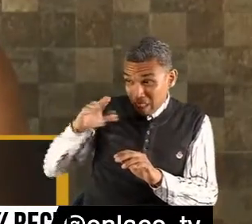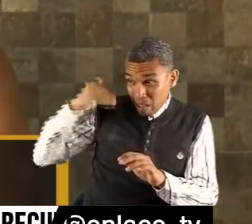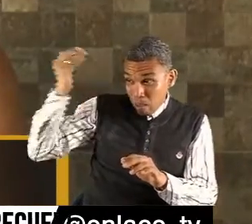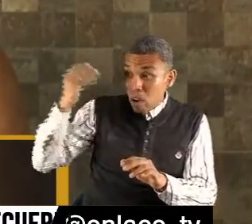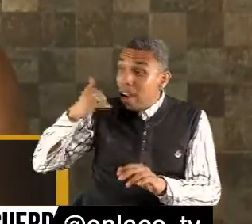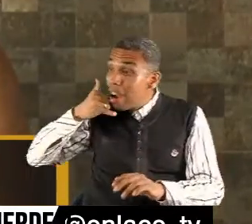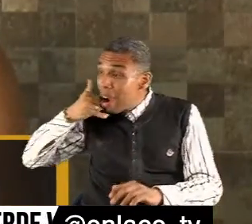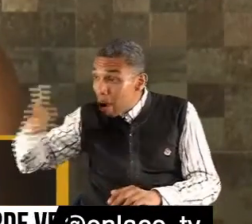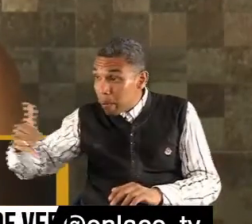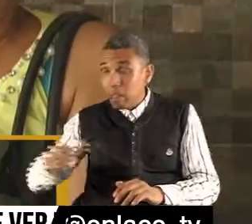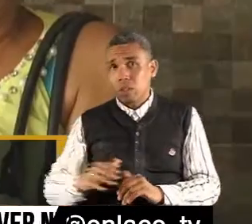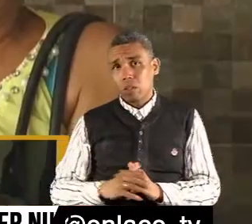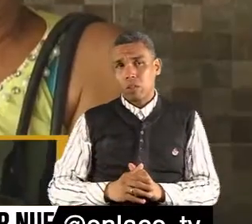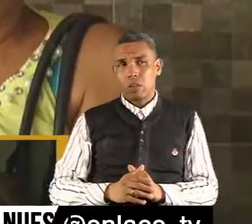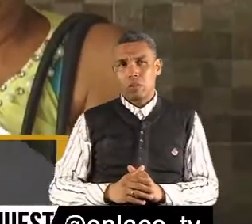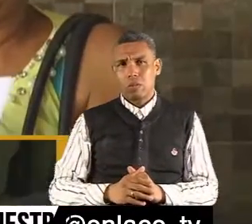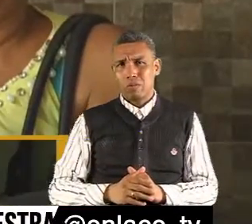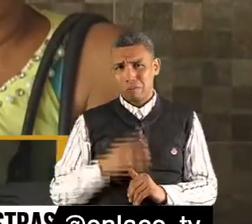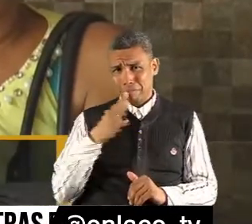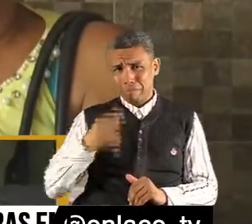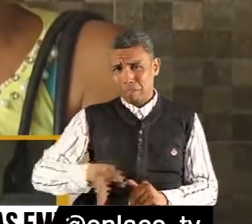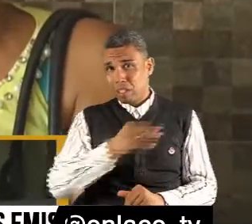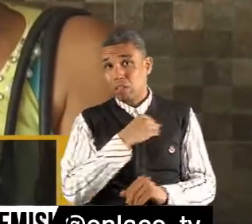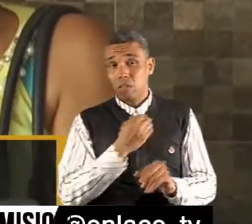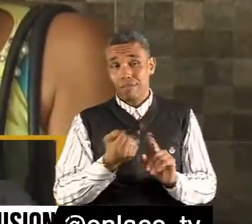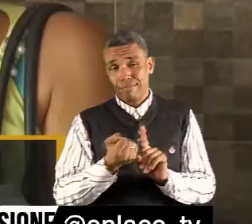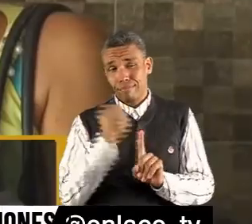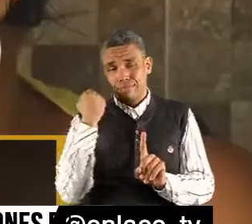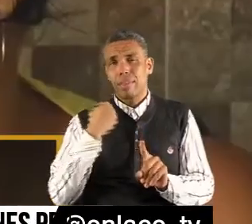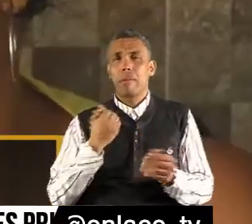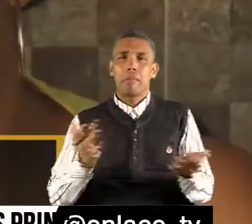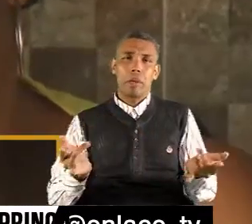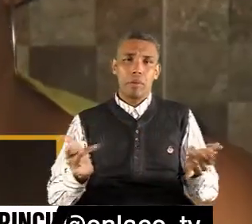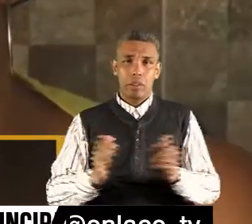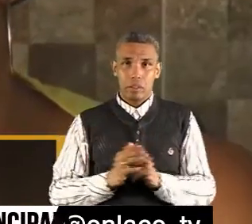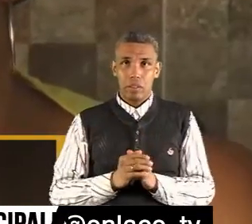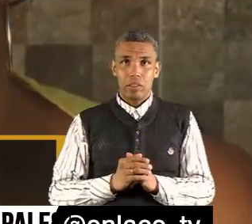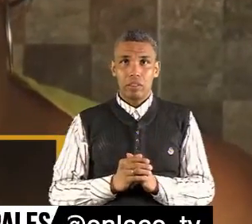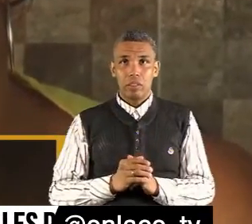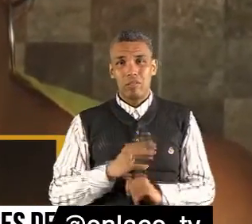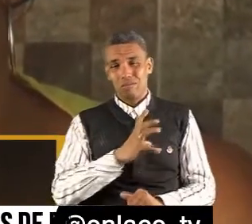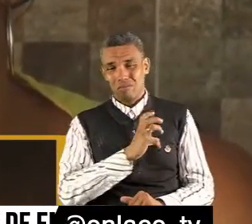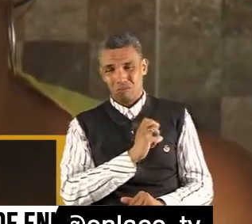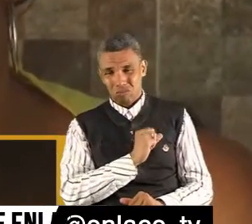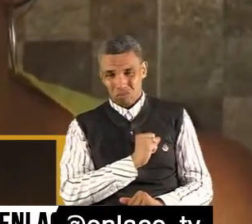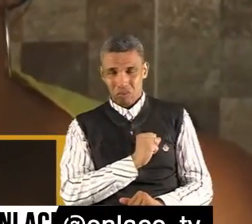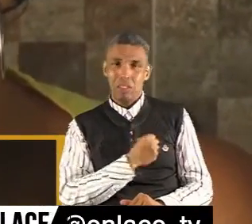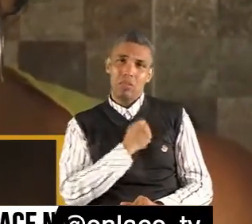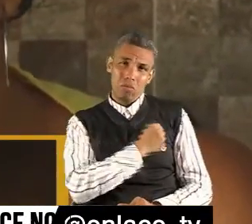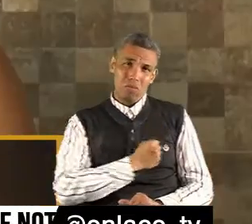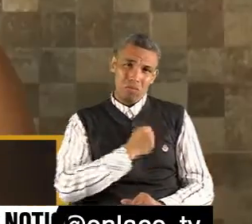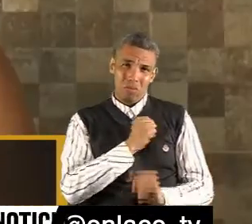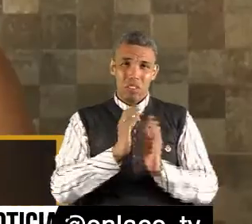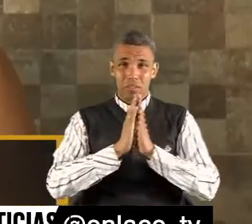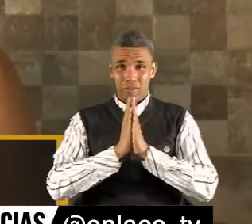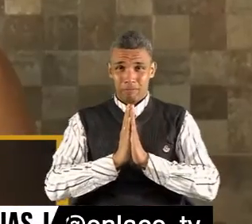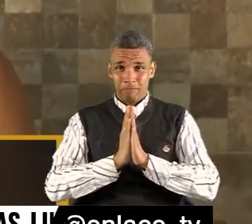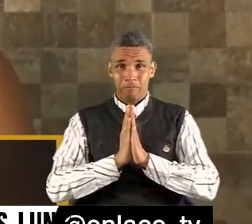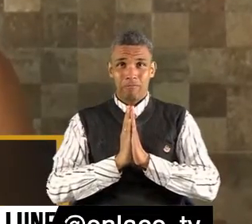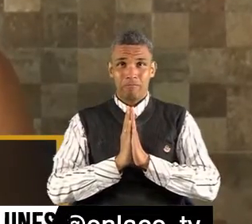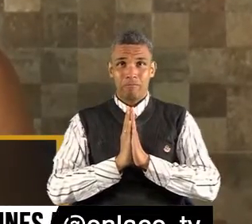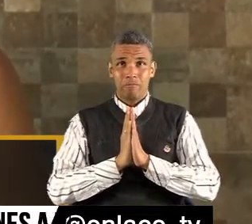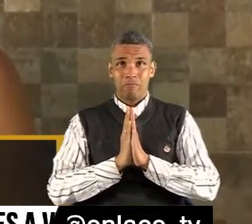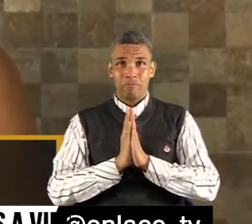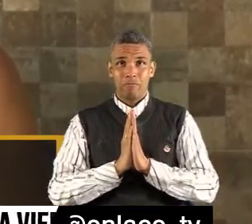desacato, 2 desacatos. Con el alma rota, esta mujer le pide a su EPS que no juegue con su vida. Y yo le pido